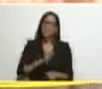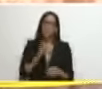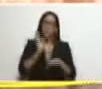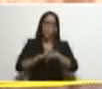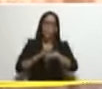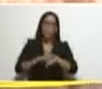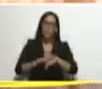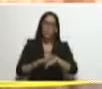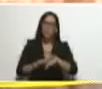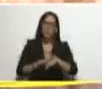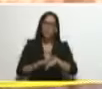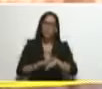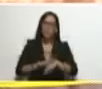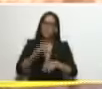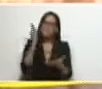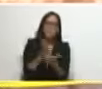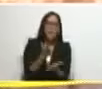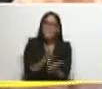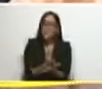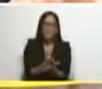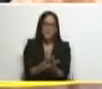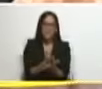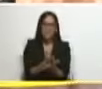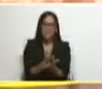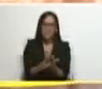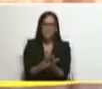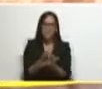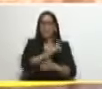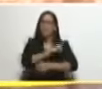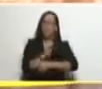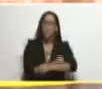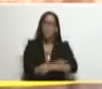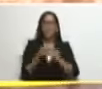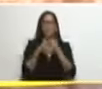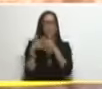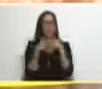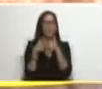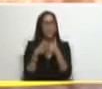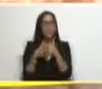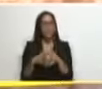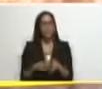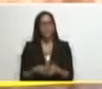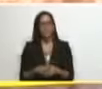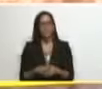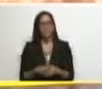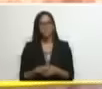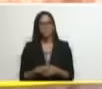conspiración? Siempre el poder del imperio estadounidense.